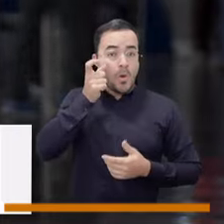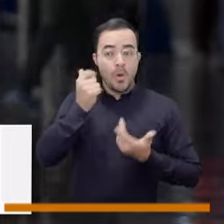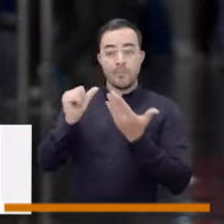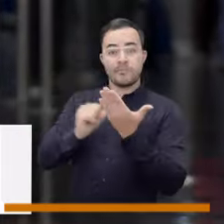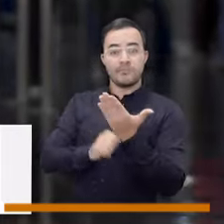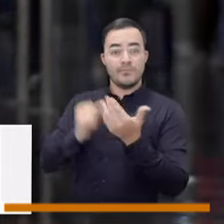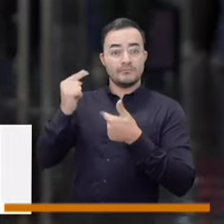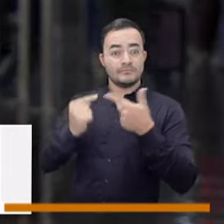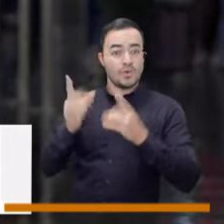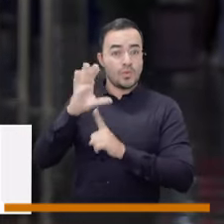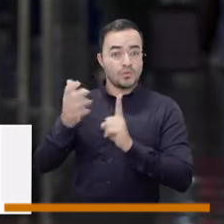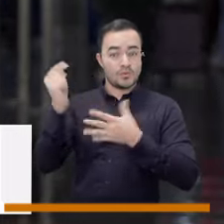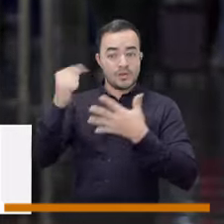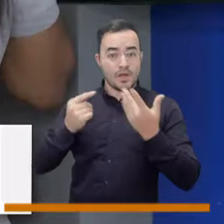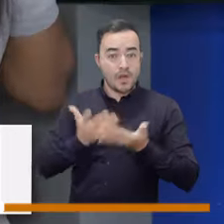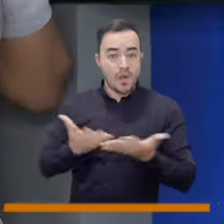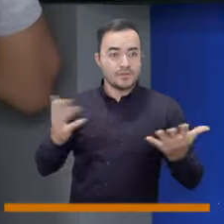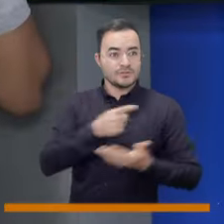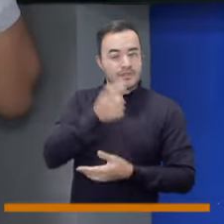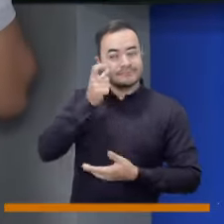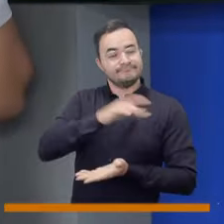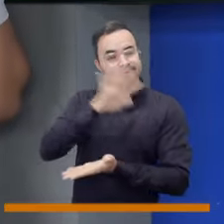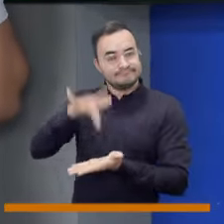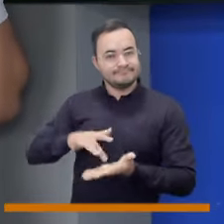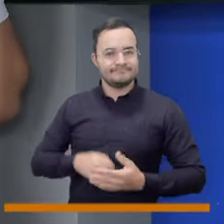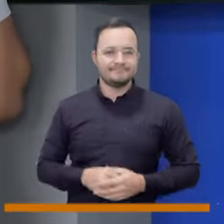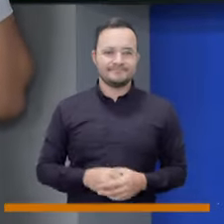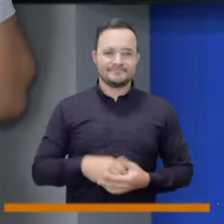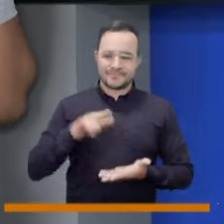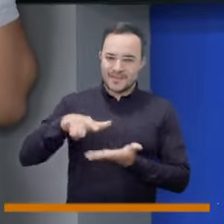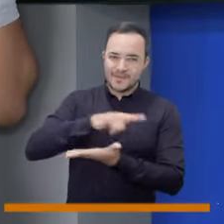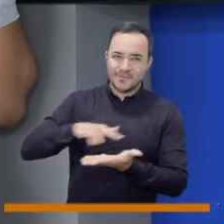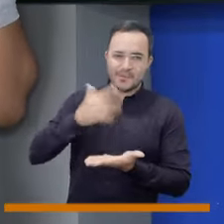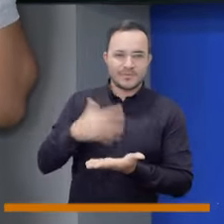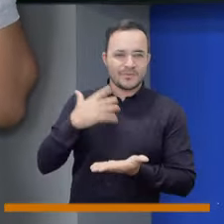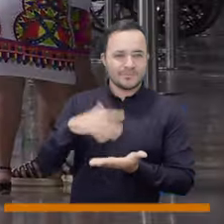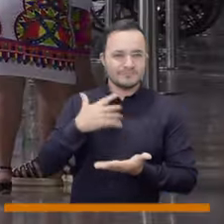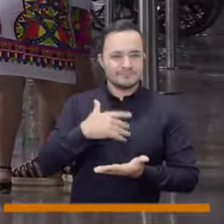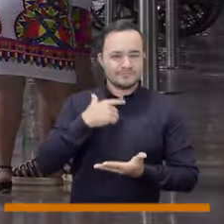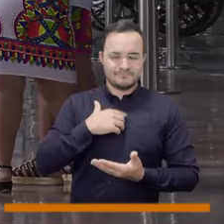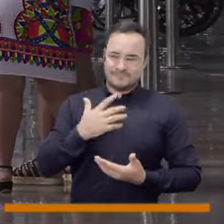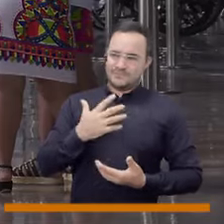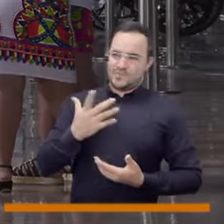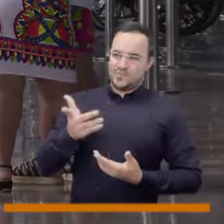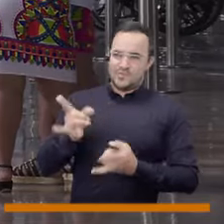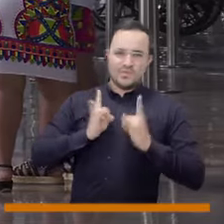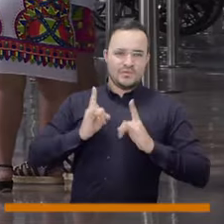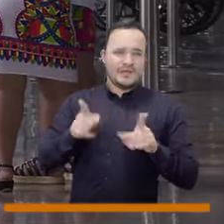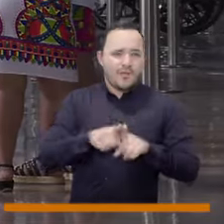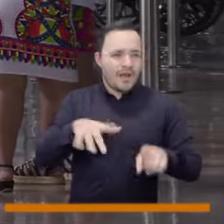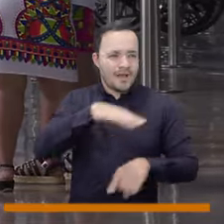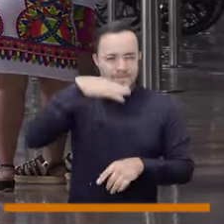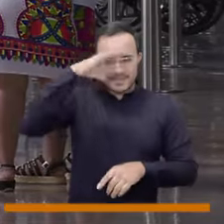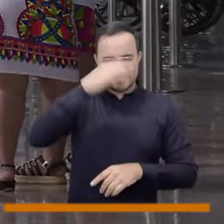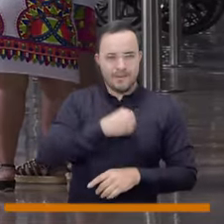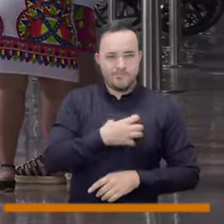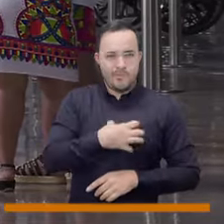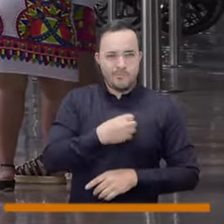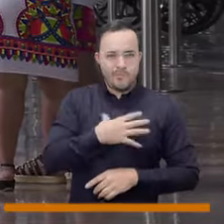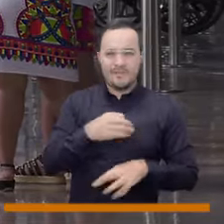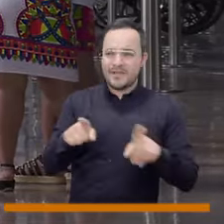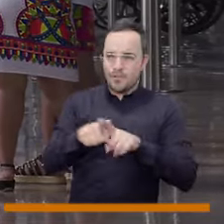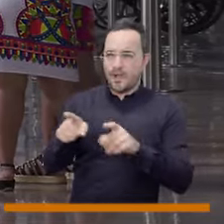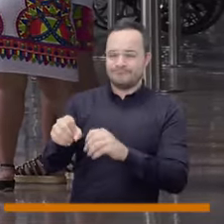agendas culturales, pues estén muy atentos para que participen de ellas. El aeropuerto Olaya Herrera late como el corazón de